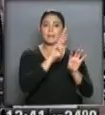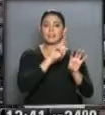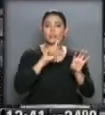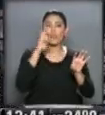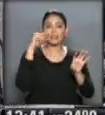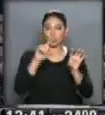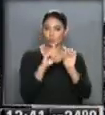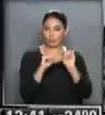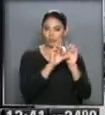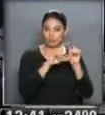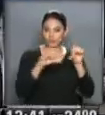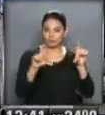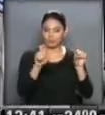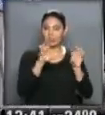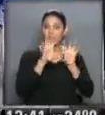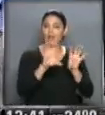2191,